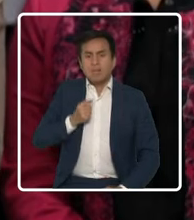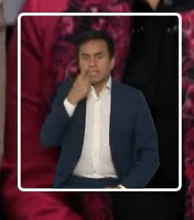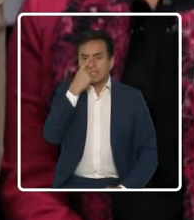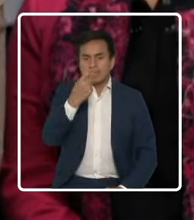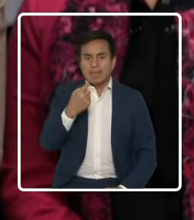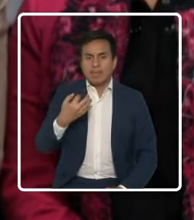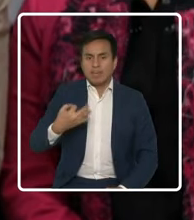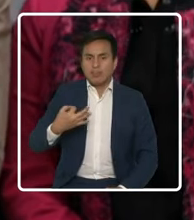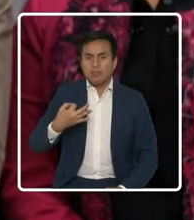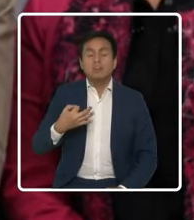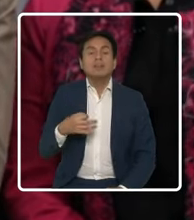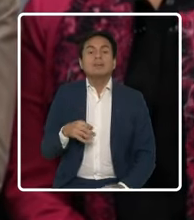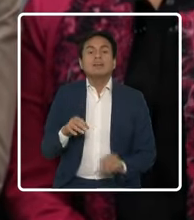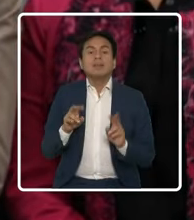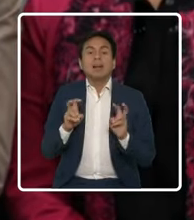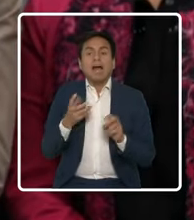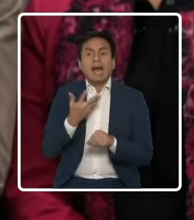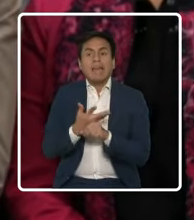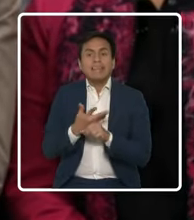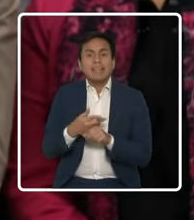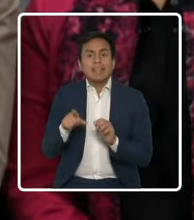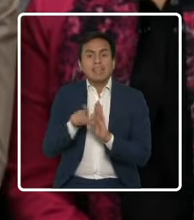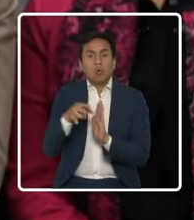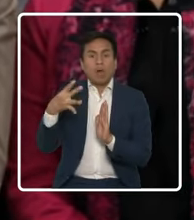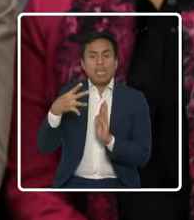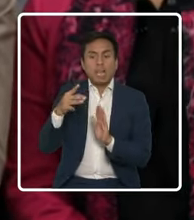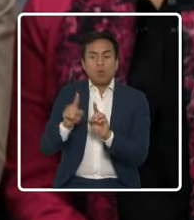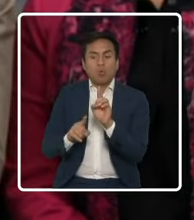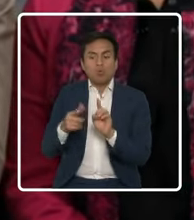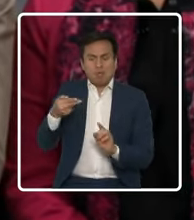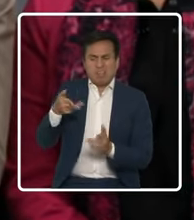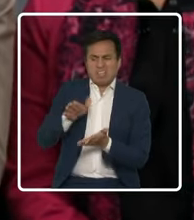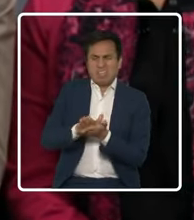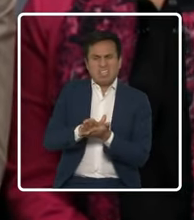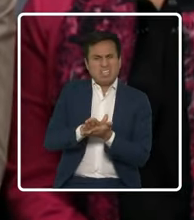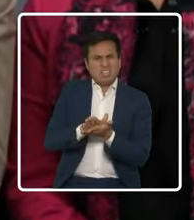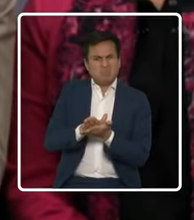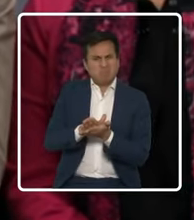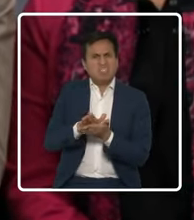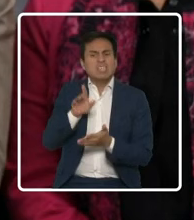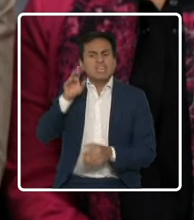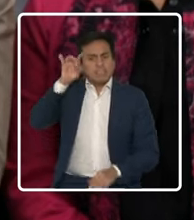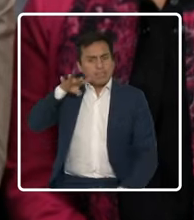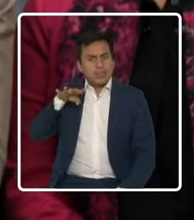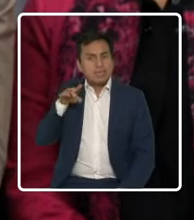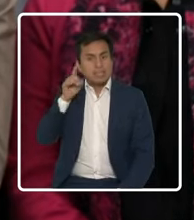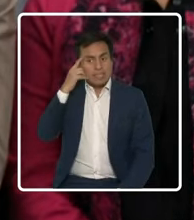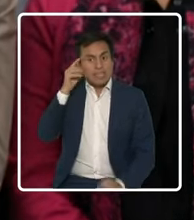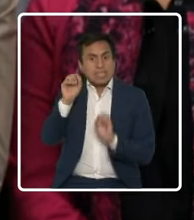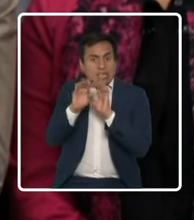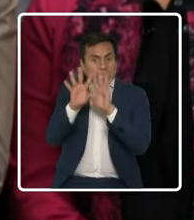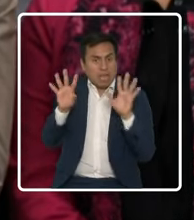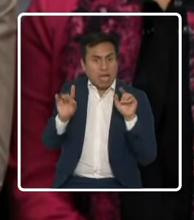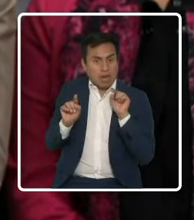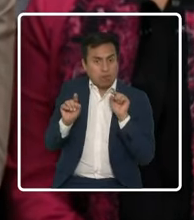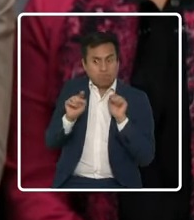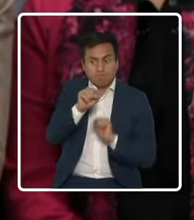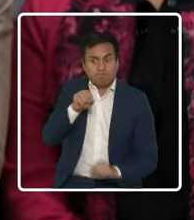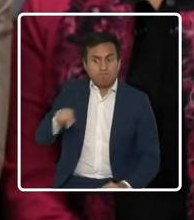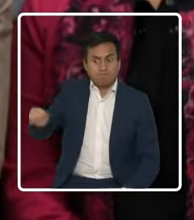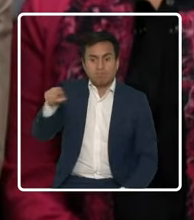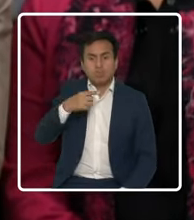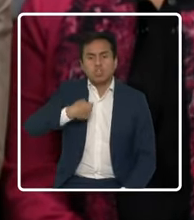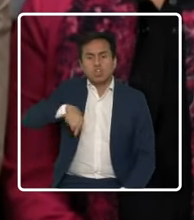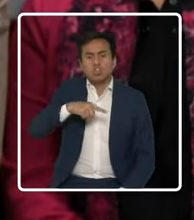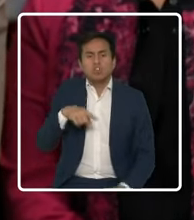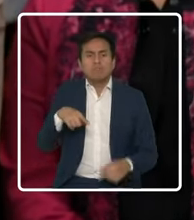serio. Y cuando hayan delincuentes que pretendan perpetrar delitos, tienen que saber y tener claro que no